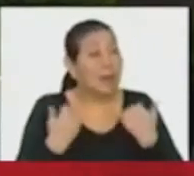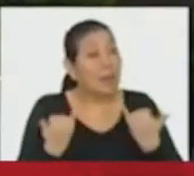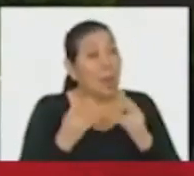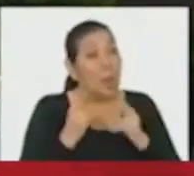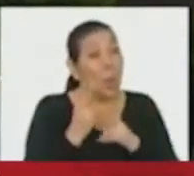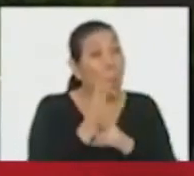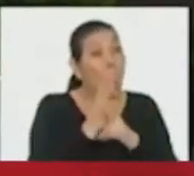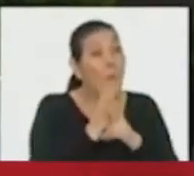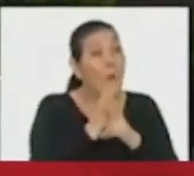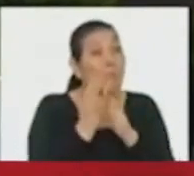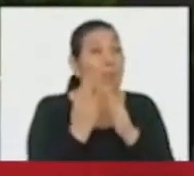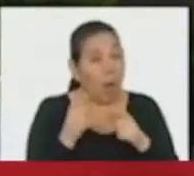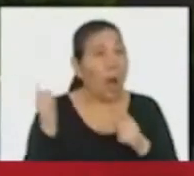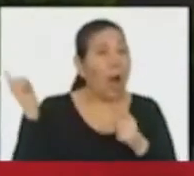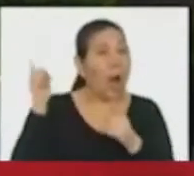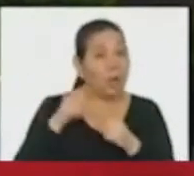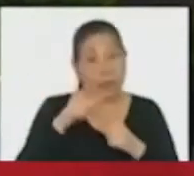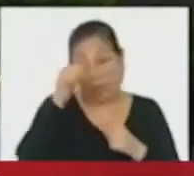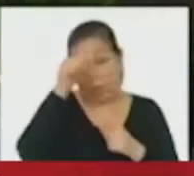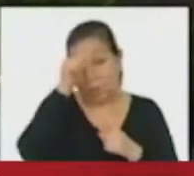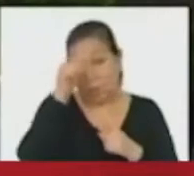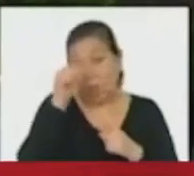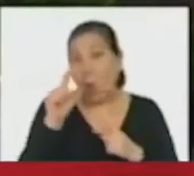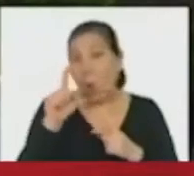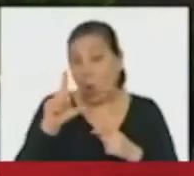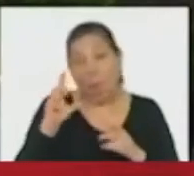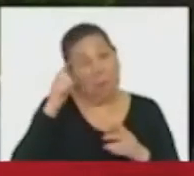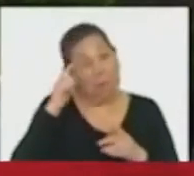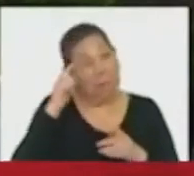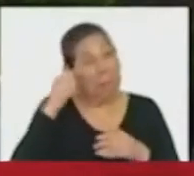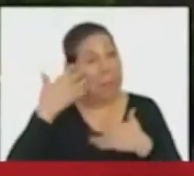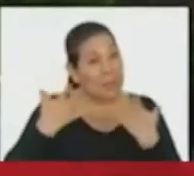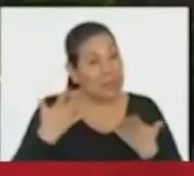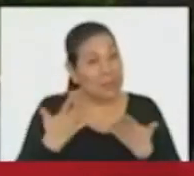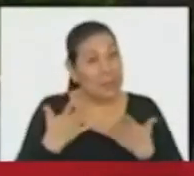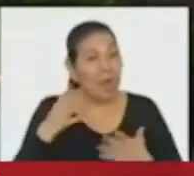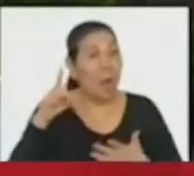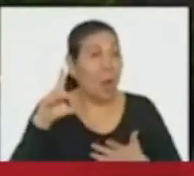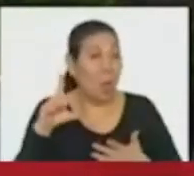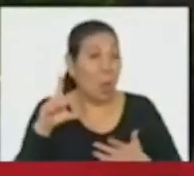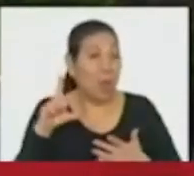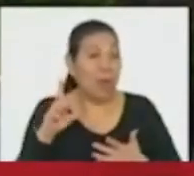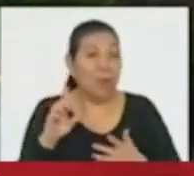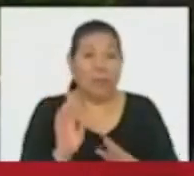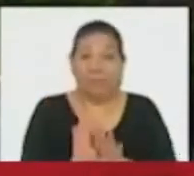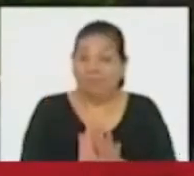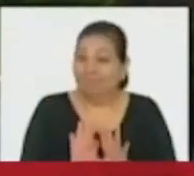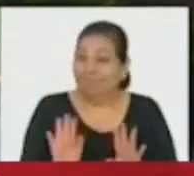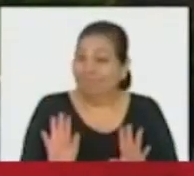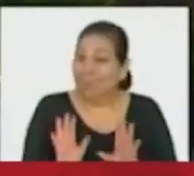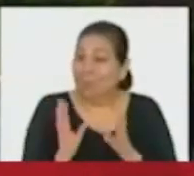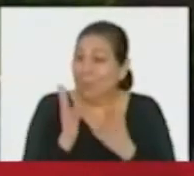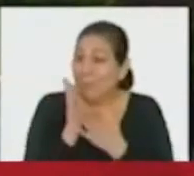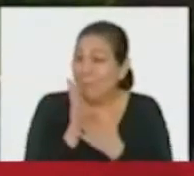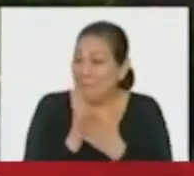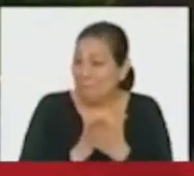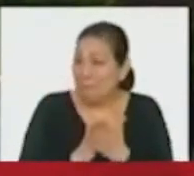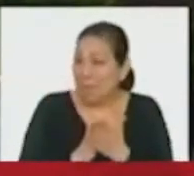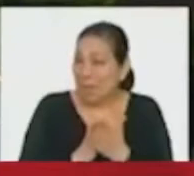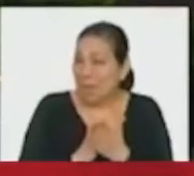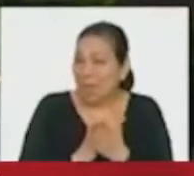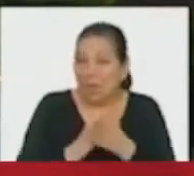esta medida del cerco territorial pero a partir del día lunes ya no se aplicará la restricción